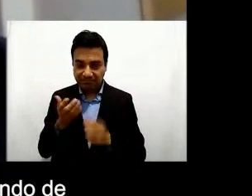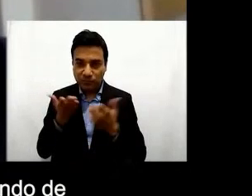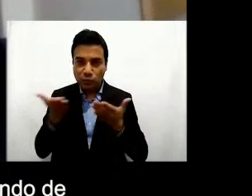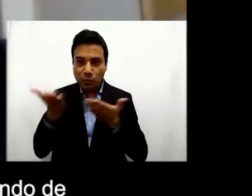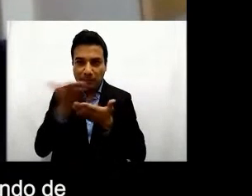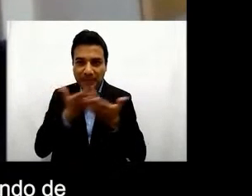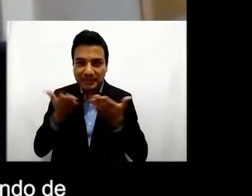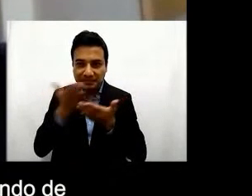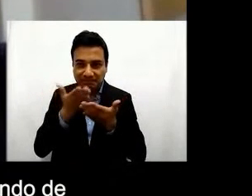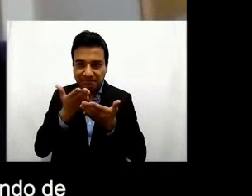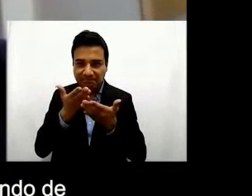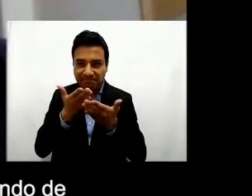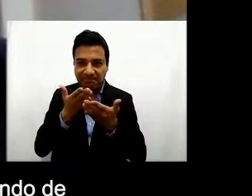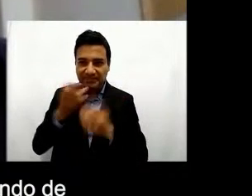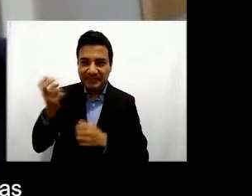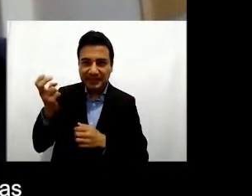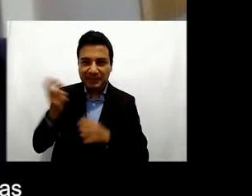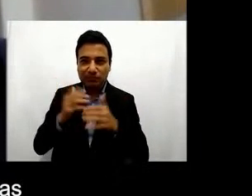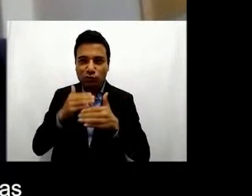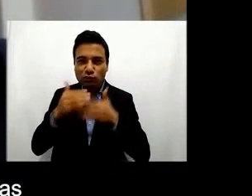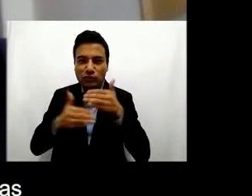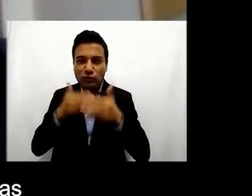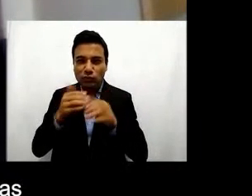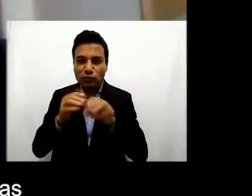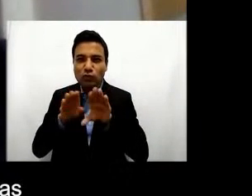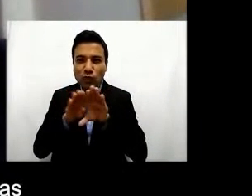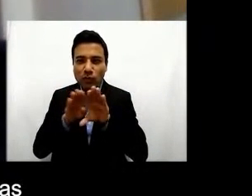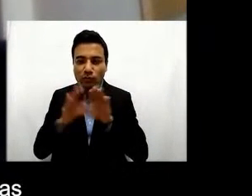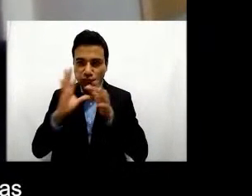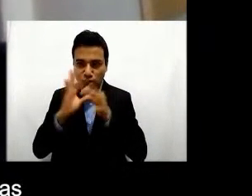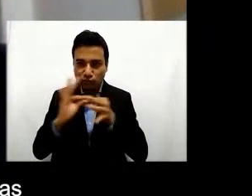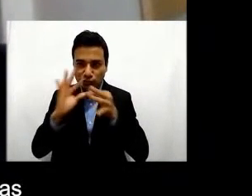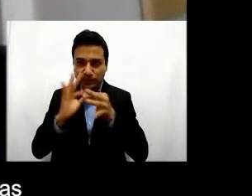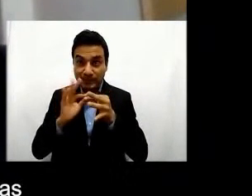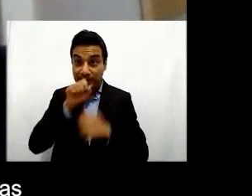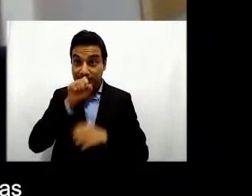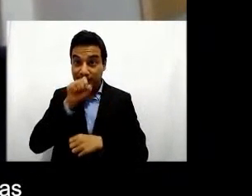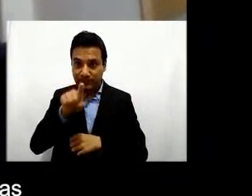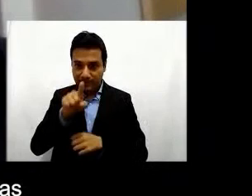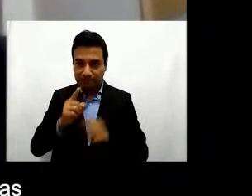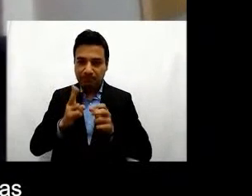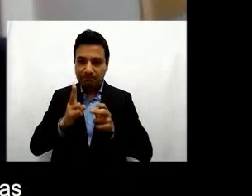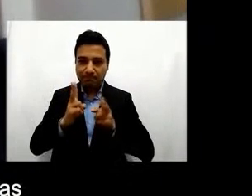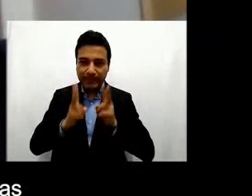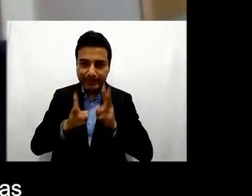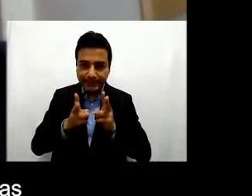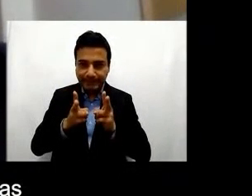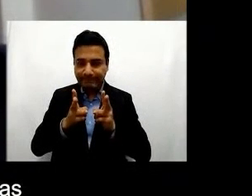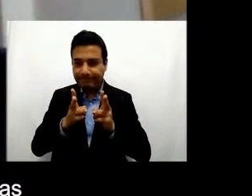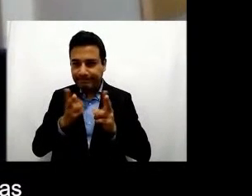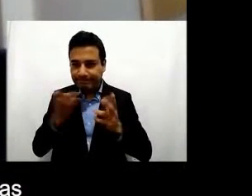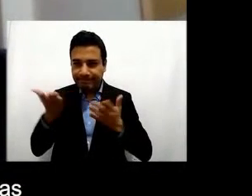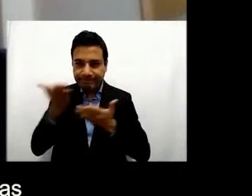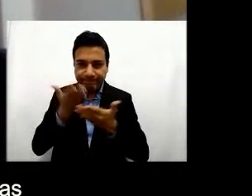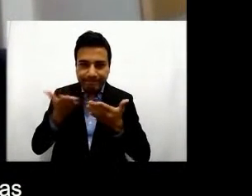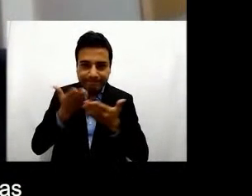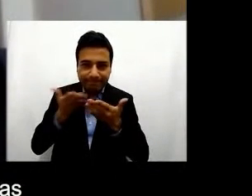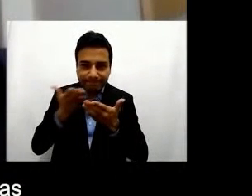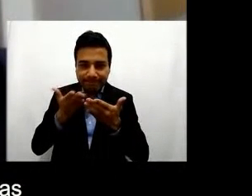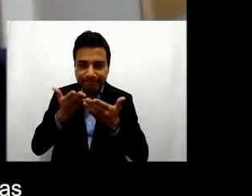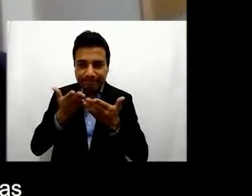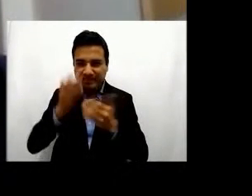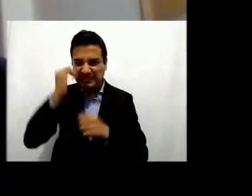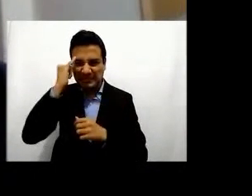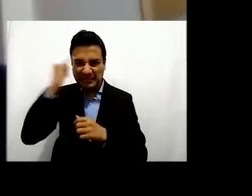el proceso y también de alguna forma de añadir valor a estas conversaciones, a estos conceptos, a estos paradigmas